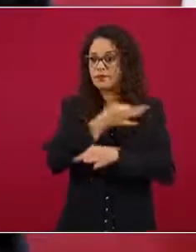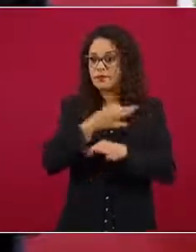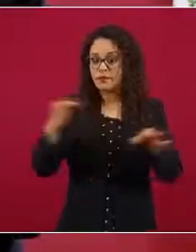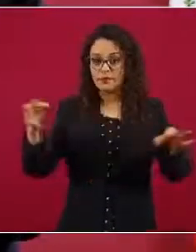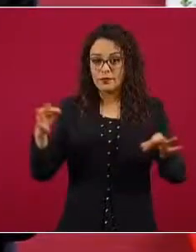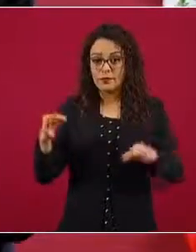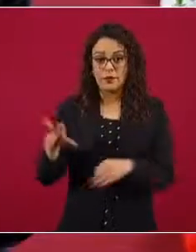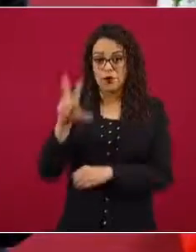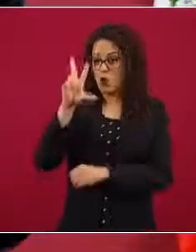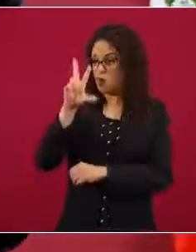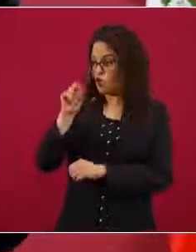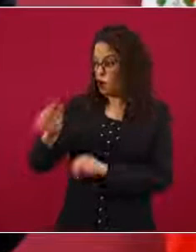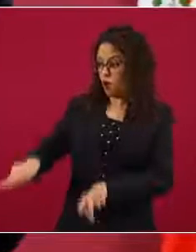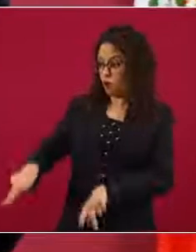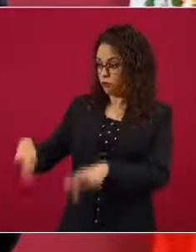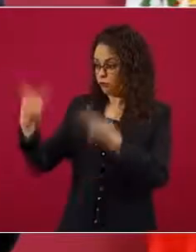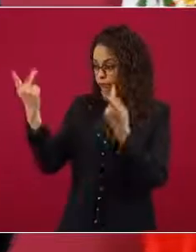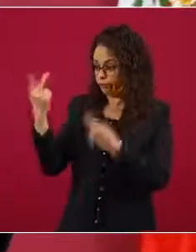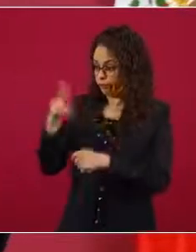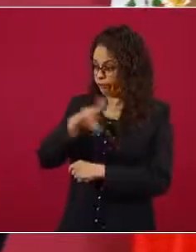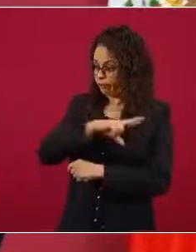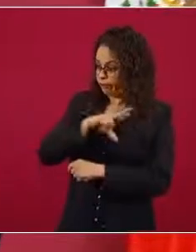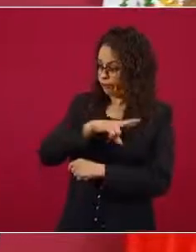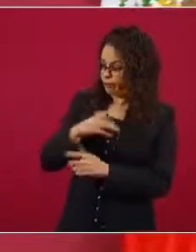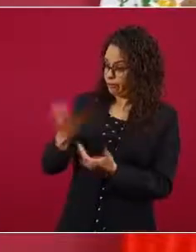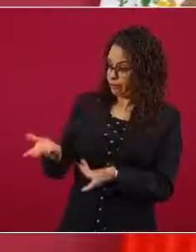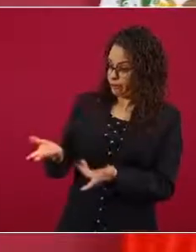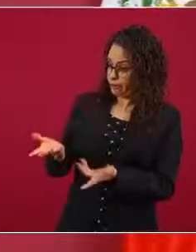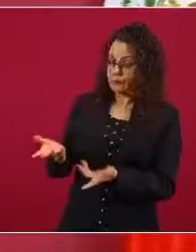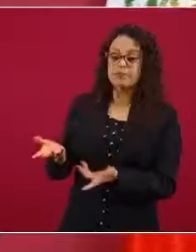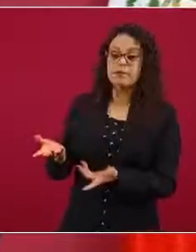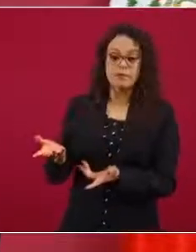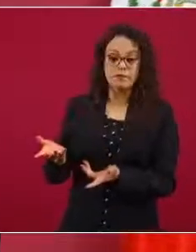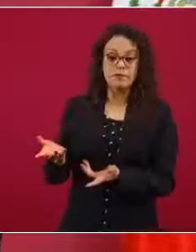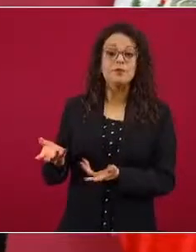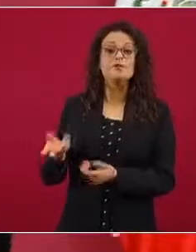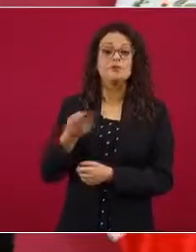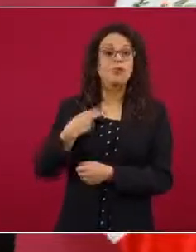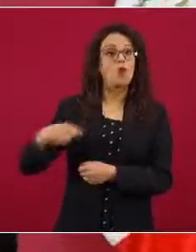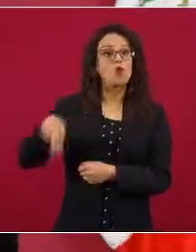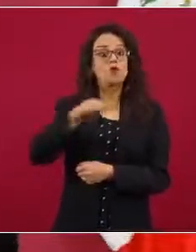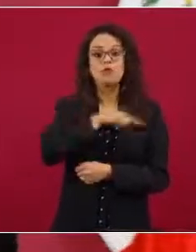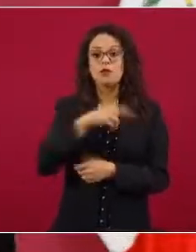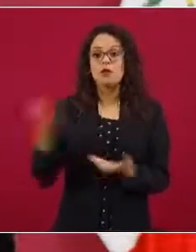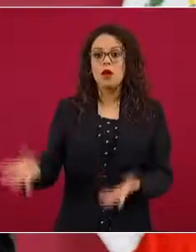privatizaba, si no se abría el mercado de la industria eléctrica, nos íbamos a quedar sin luz,